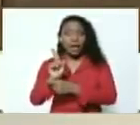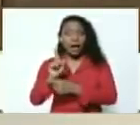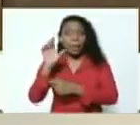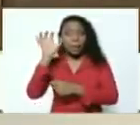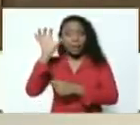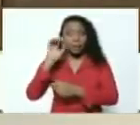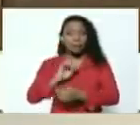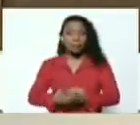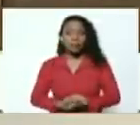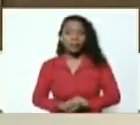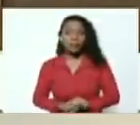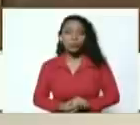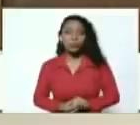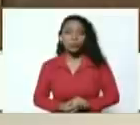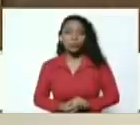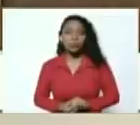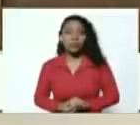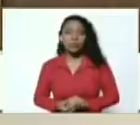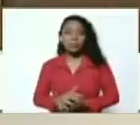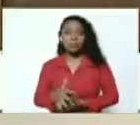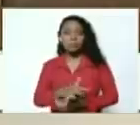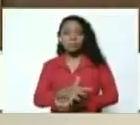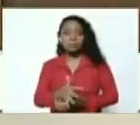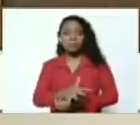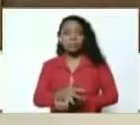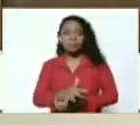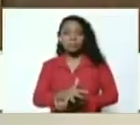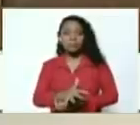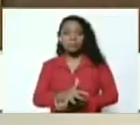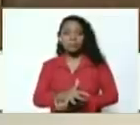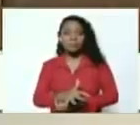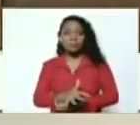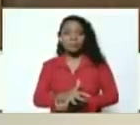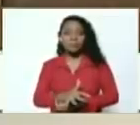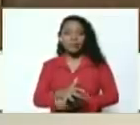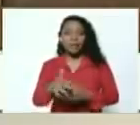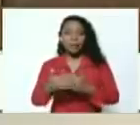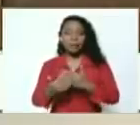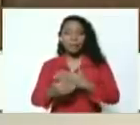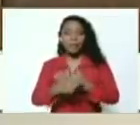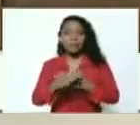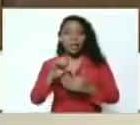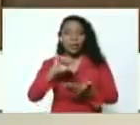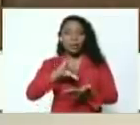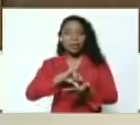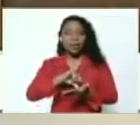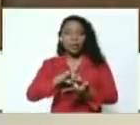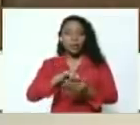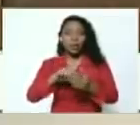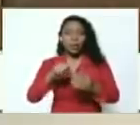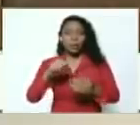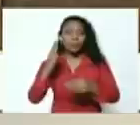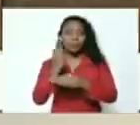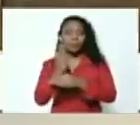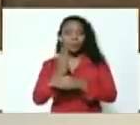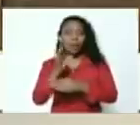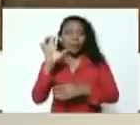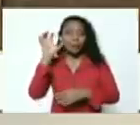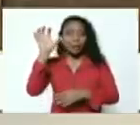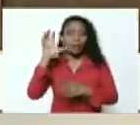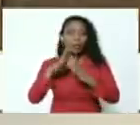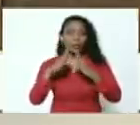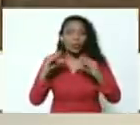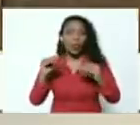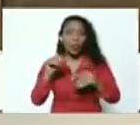país y regularice el paso a los centros penitenciarios del país de